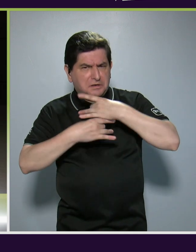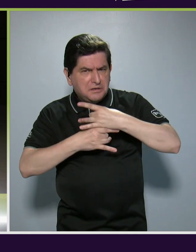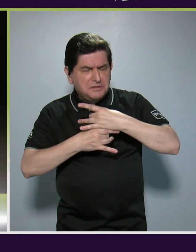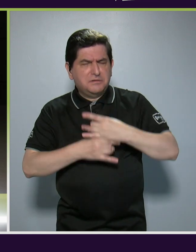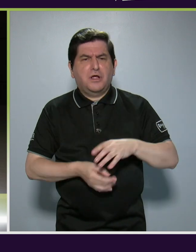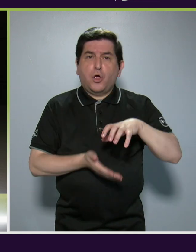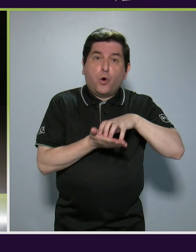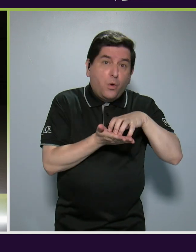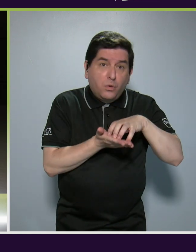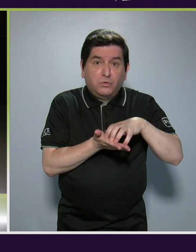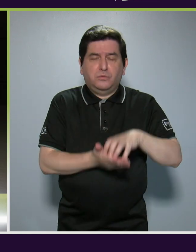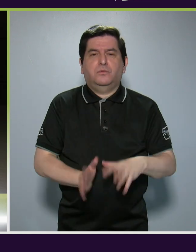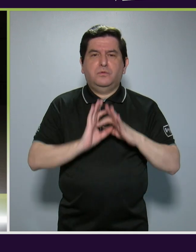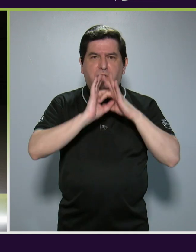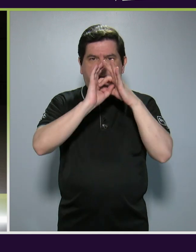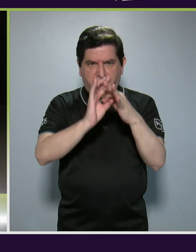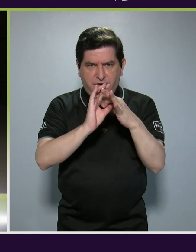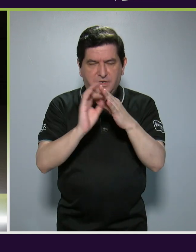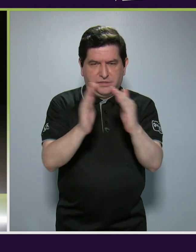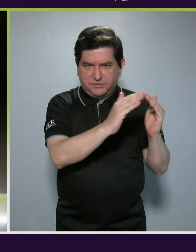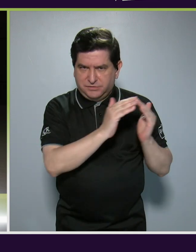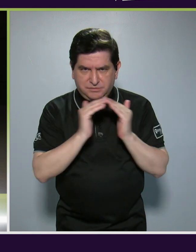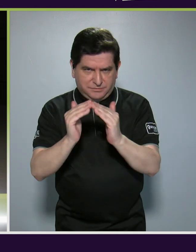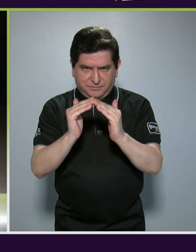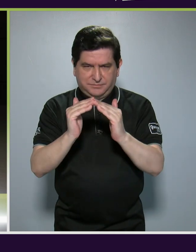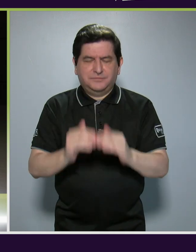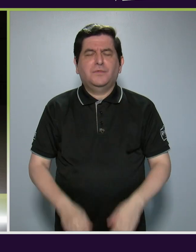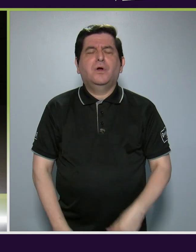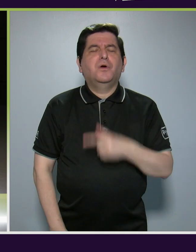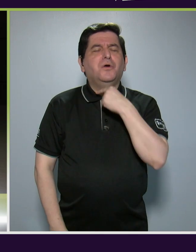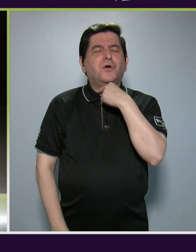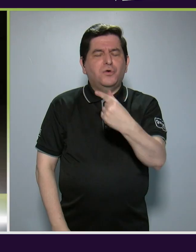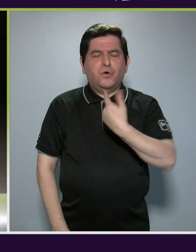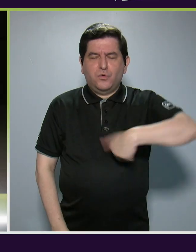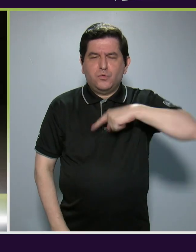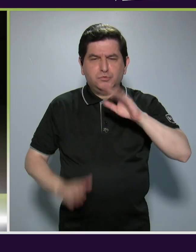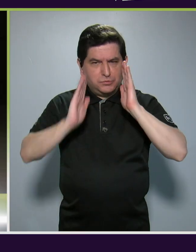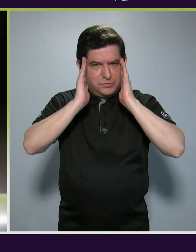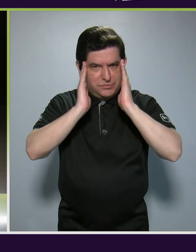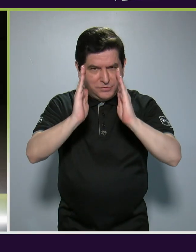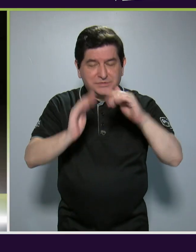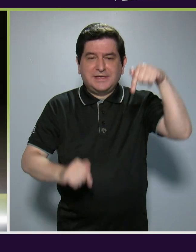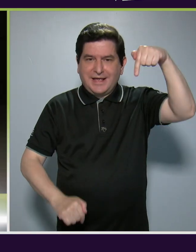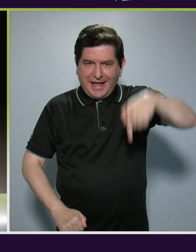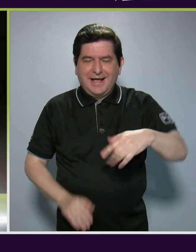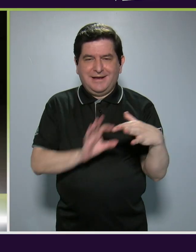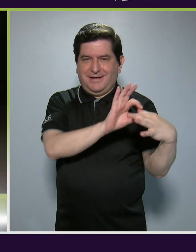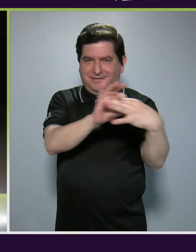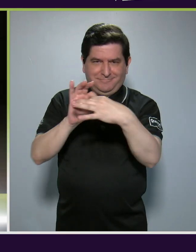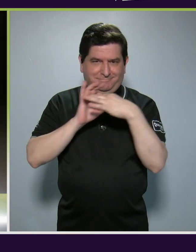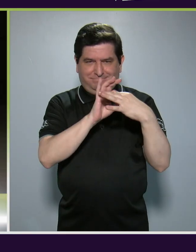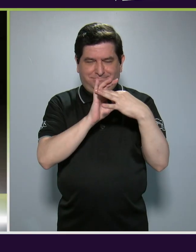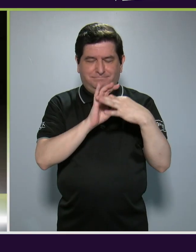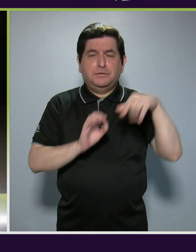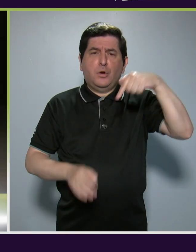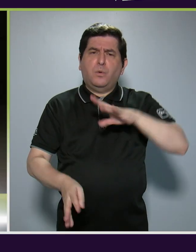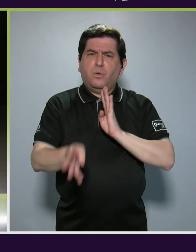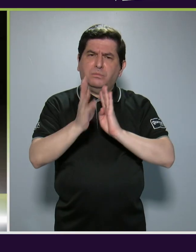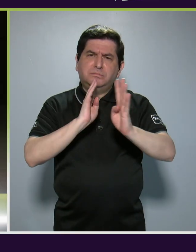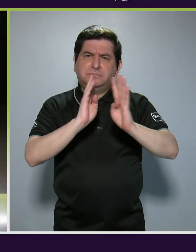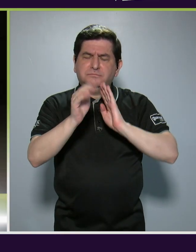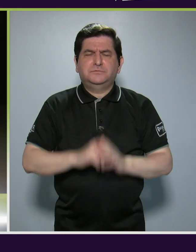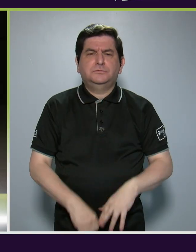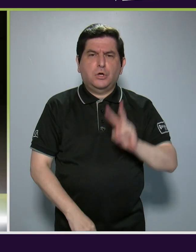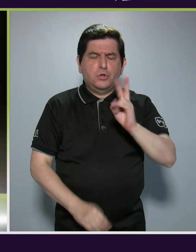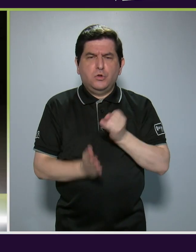tiene dudas relacionados a estas poblaciones, y con muchísimo gusto los vamos a abordar aquí en Nexos. Y hoy estamos conversando con